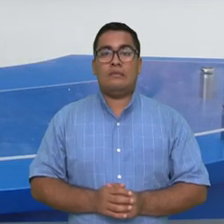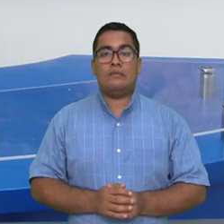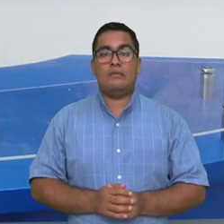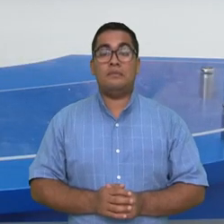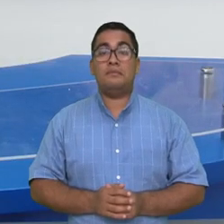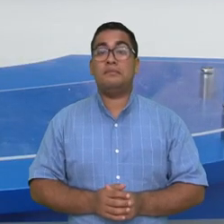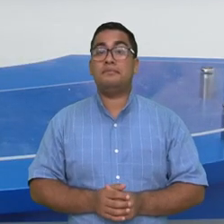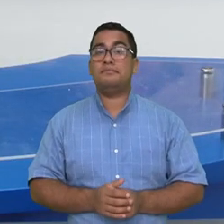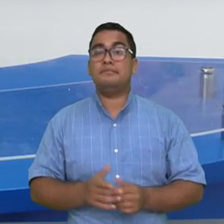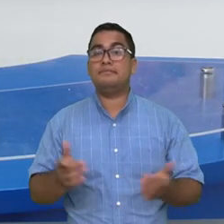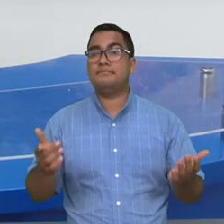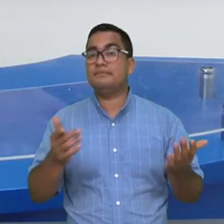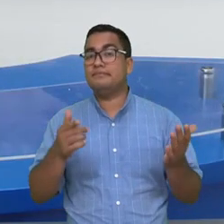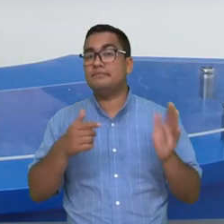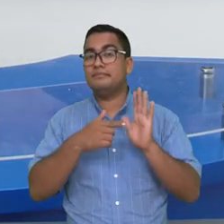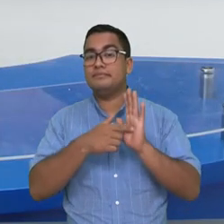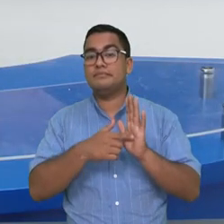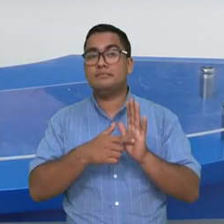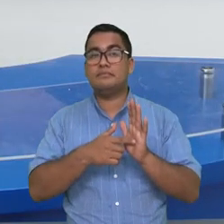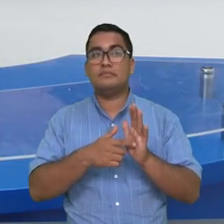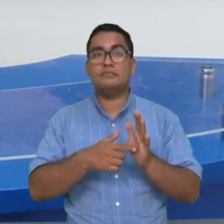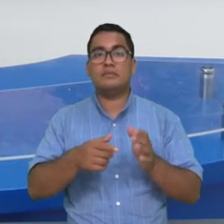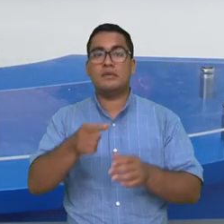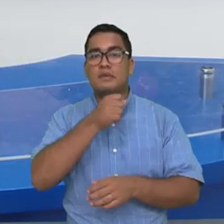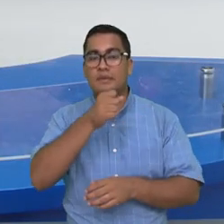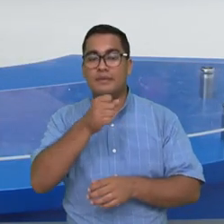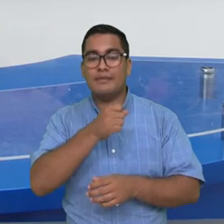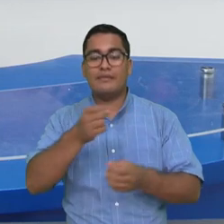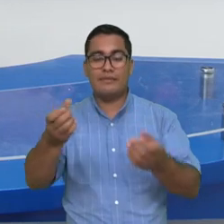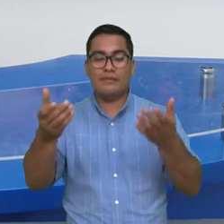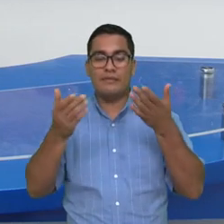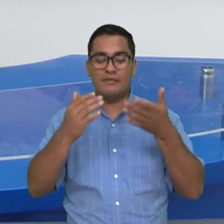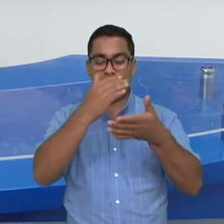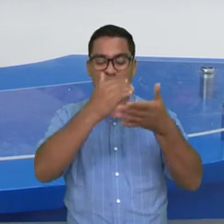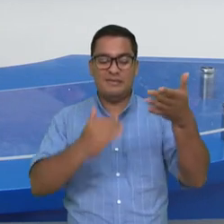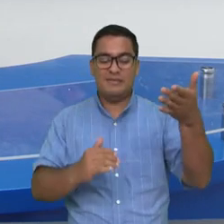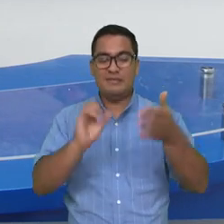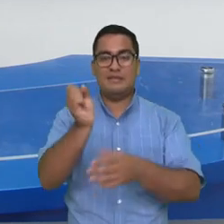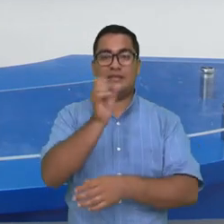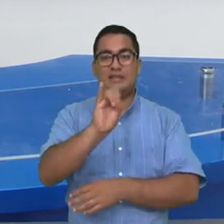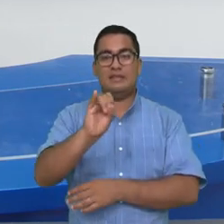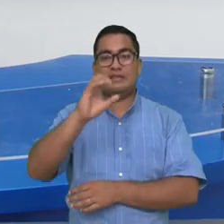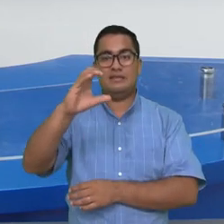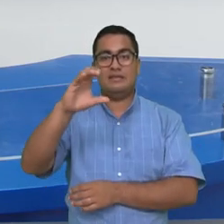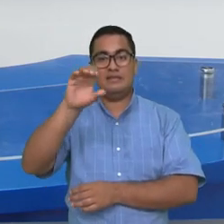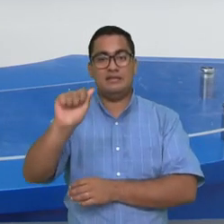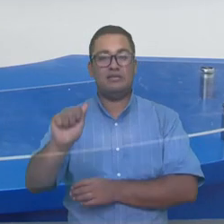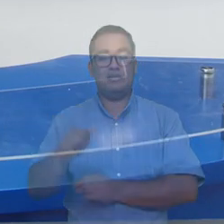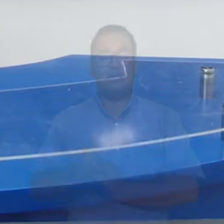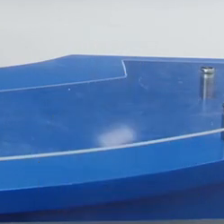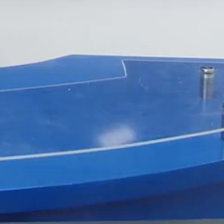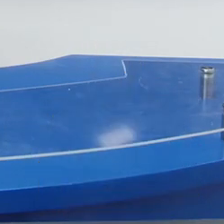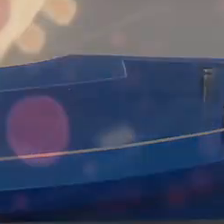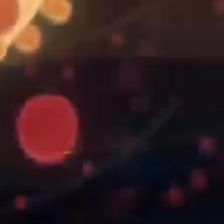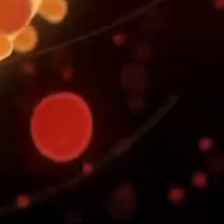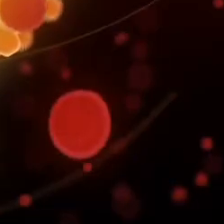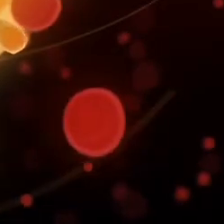A continuación les mostramos el resumen del último informe emitido por el Sistema de Integración Centroamericana.